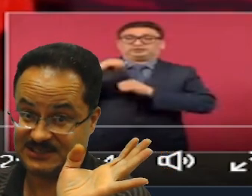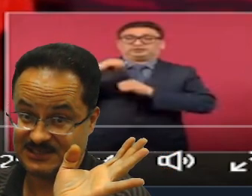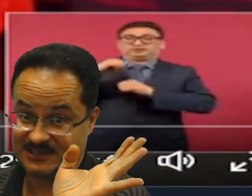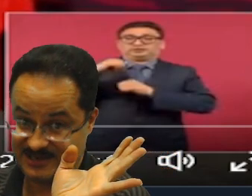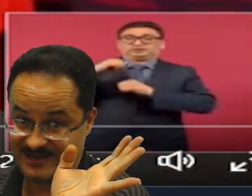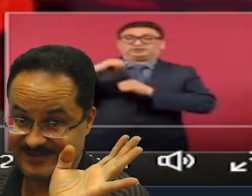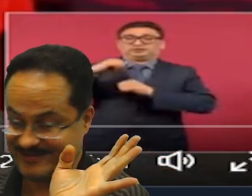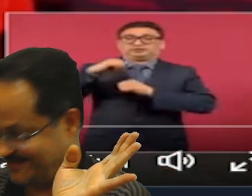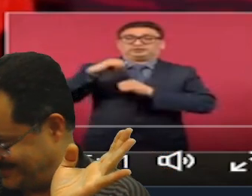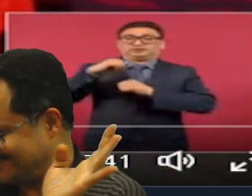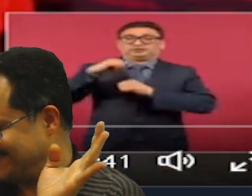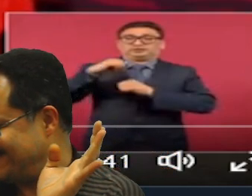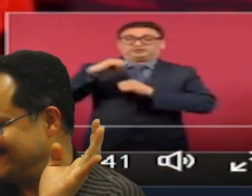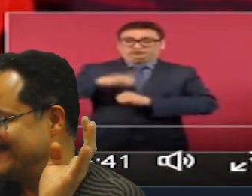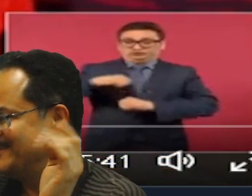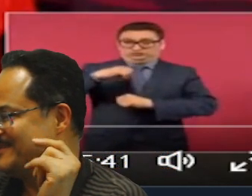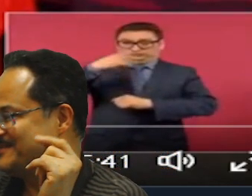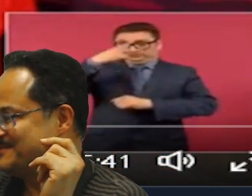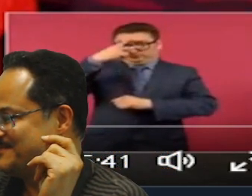hipótesis